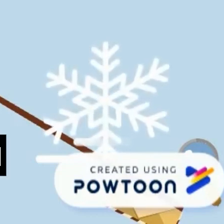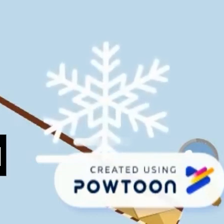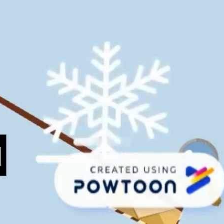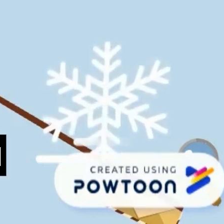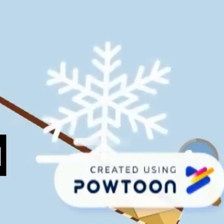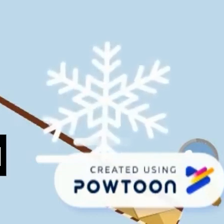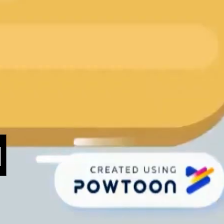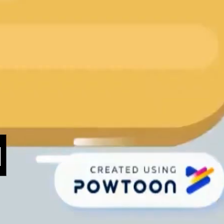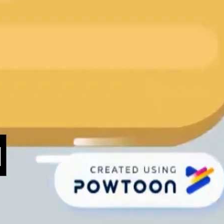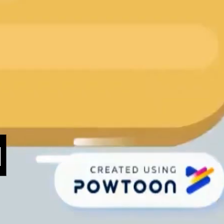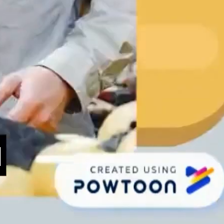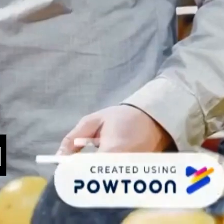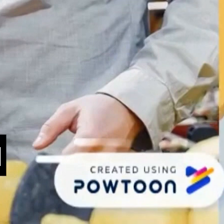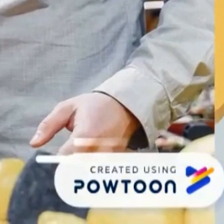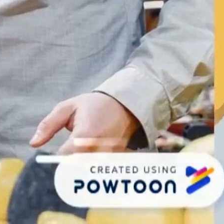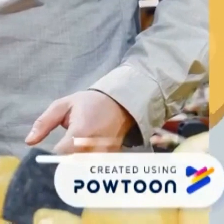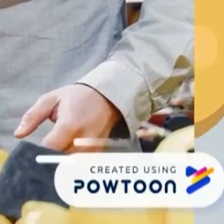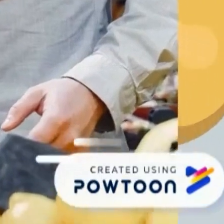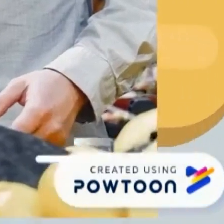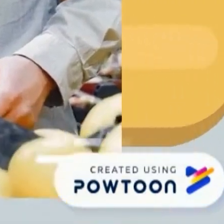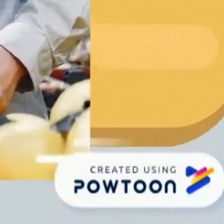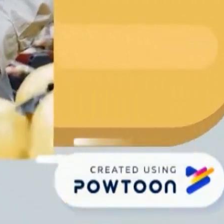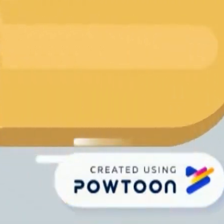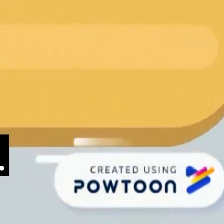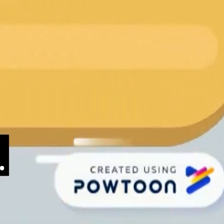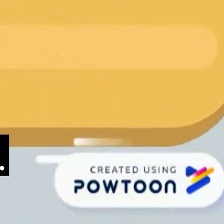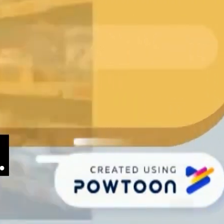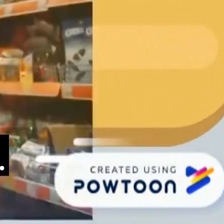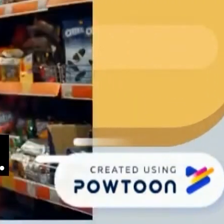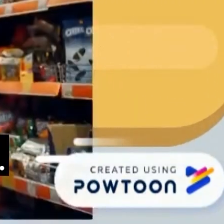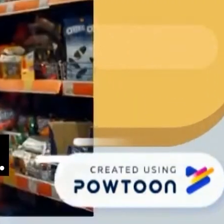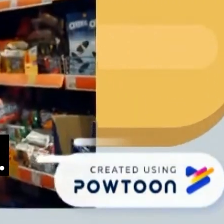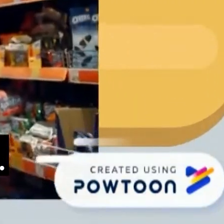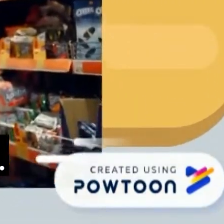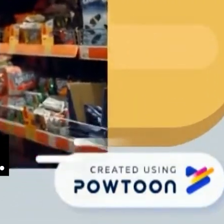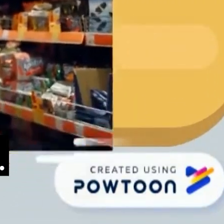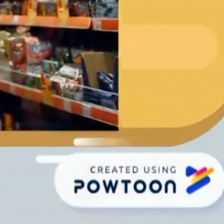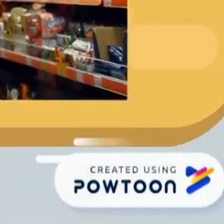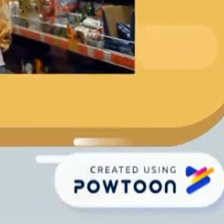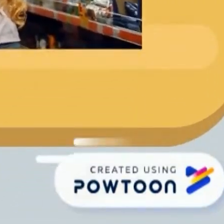mu bien fro vamos otra vez observa